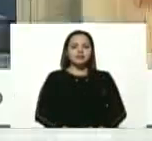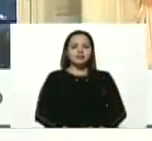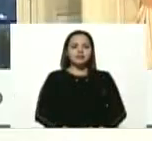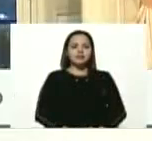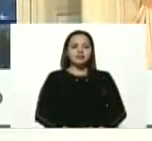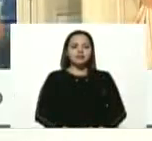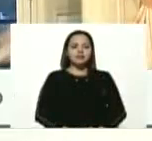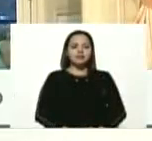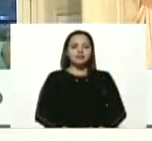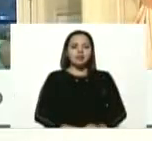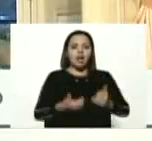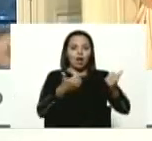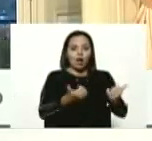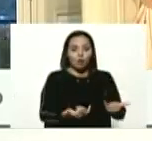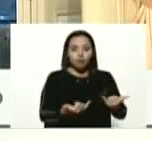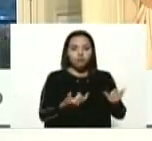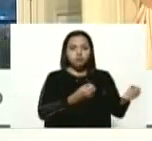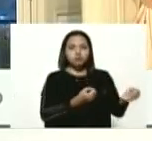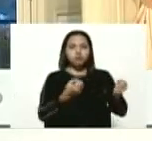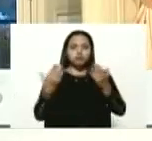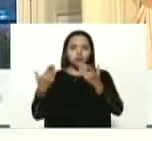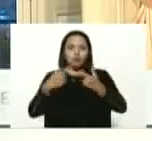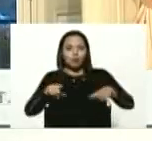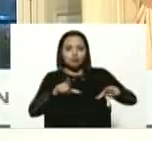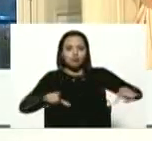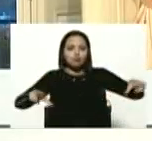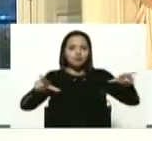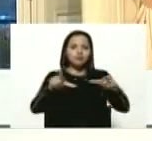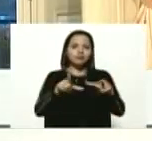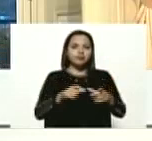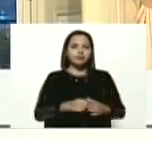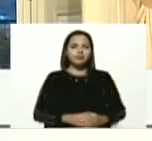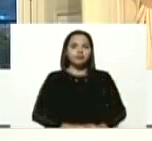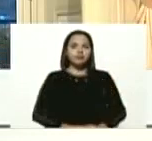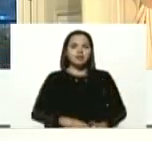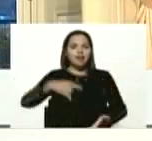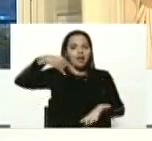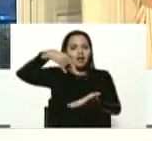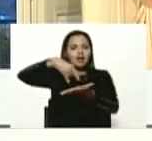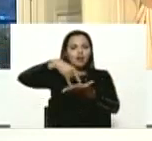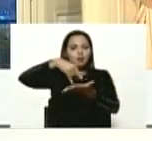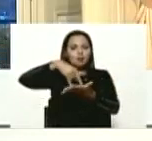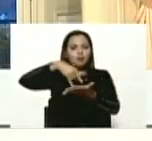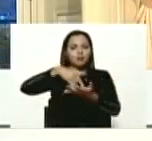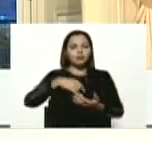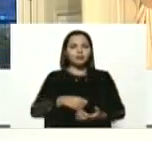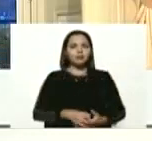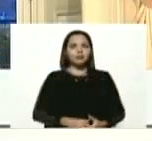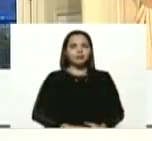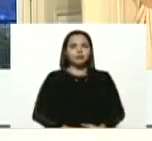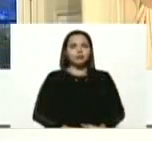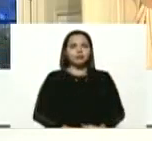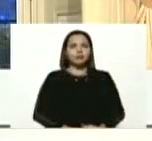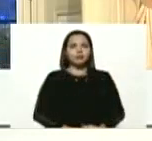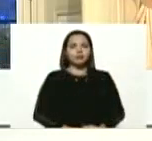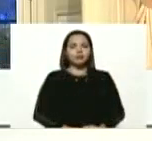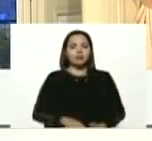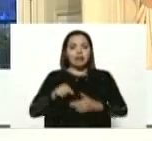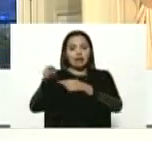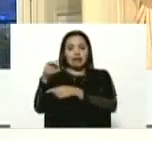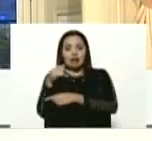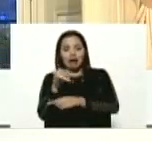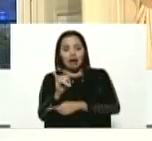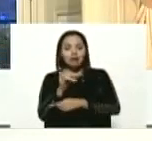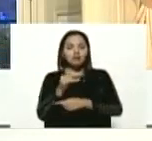Bueno, nos vamos directamente a Carabobo. Allá tenemos una